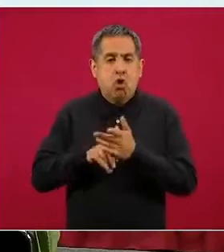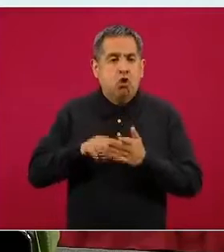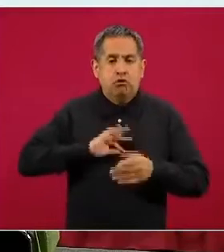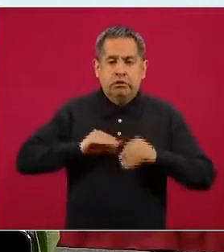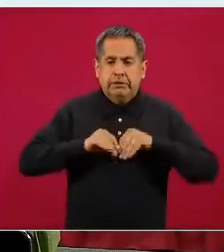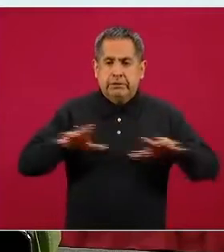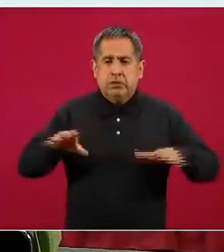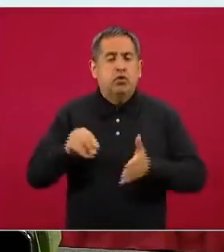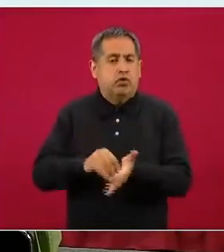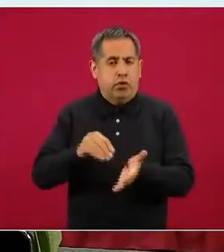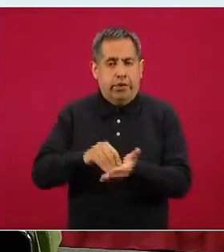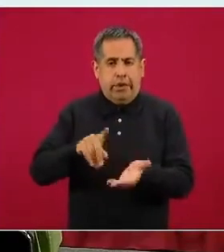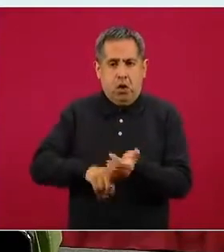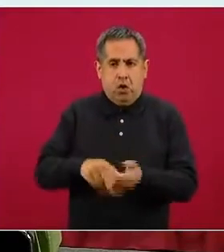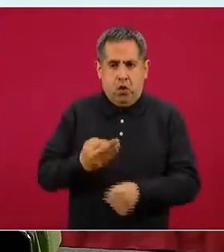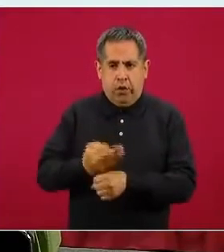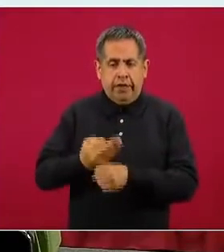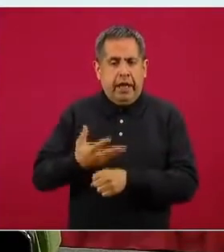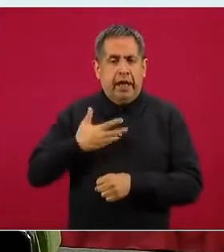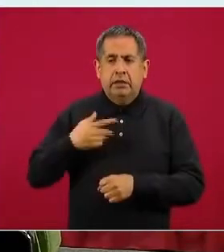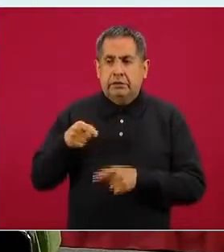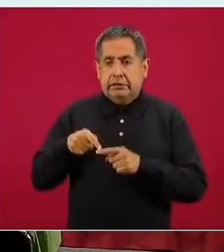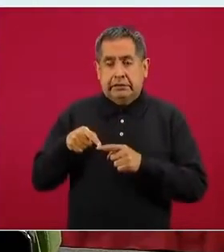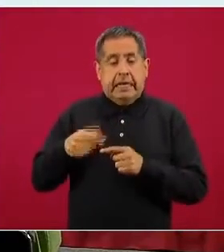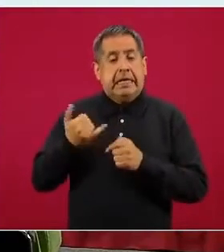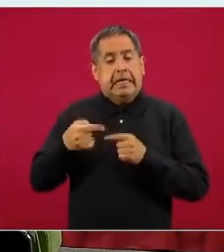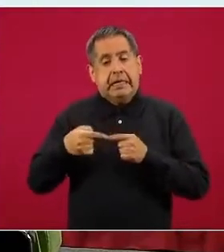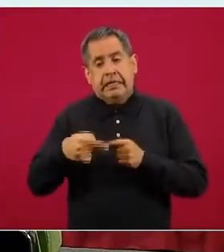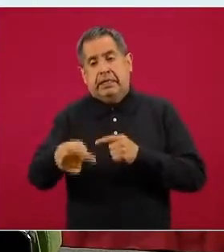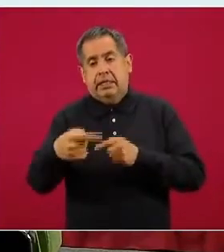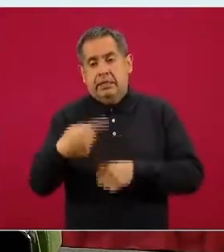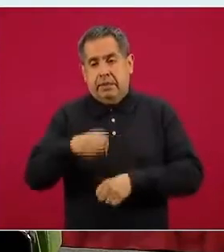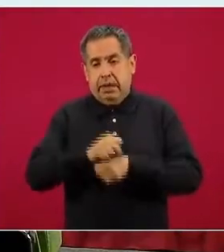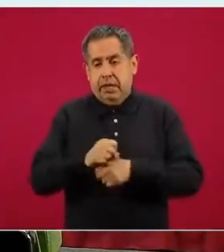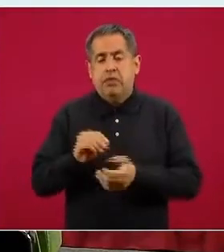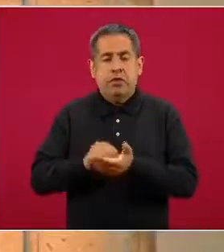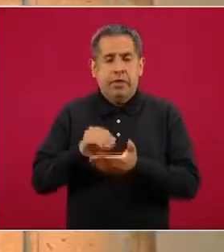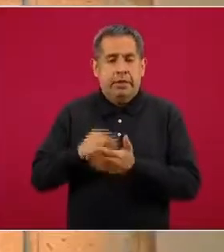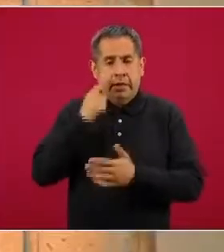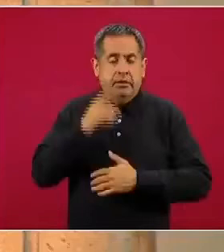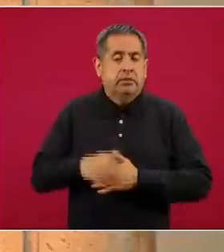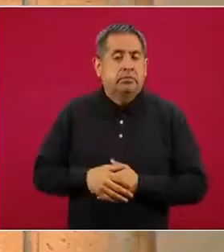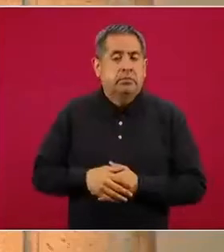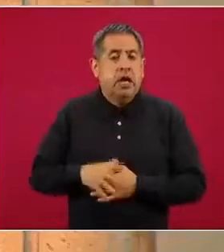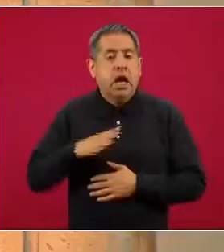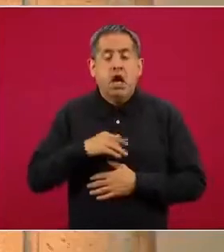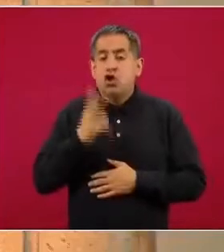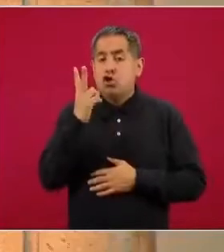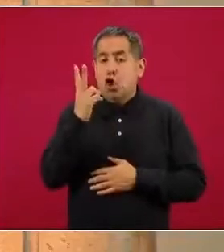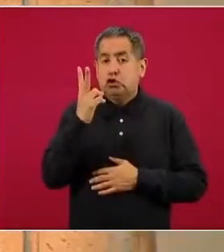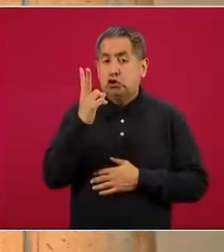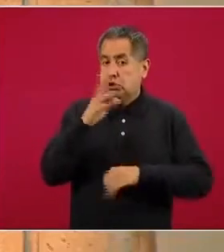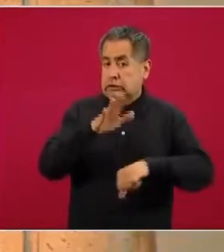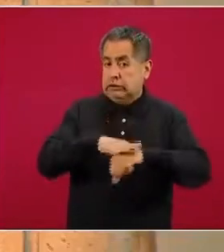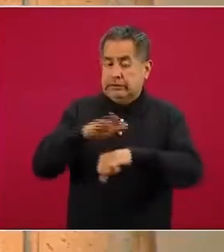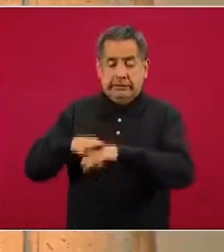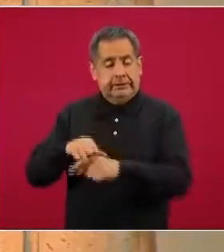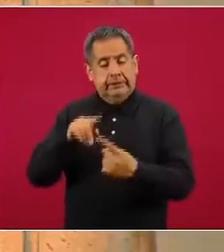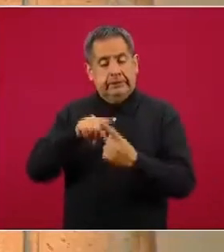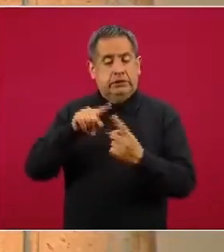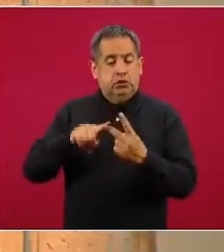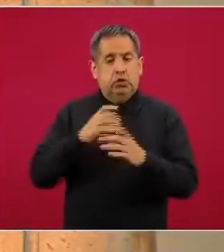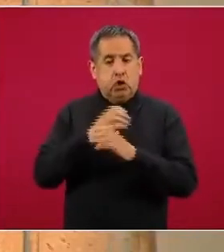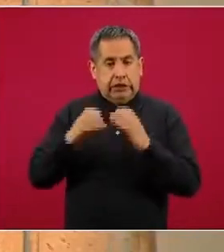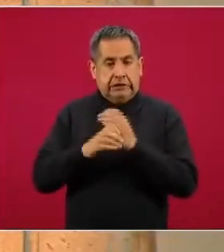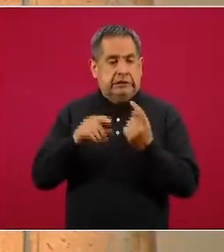COVID que está vigente para esta y la próxima semana, y solamente recalcar que el semáforo tiene 2 componentes muy importantes.